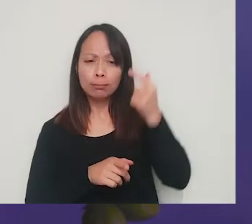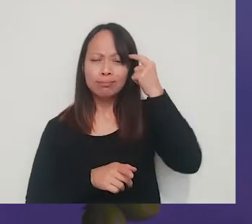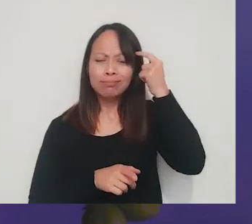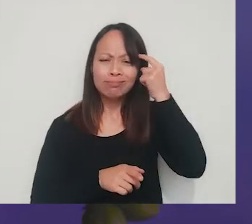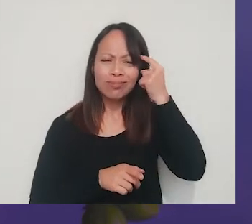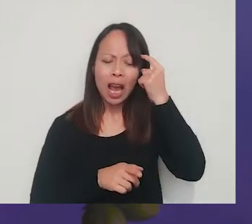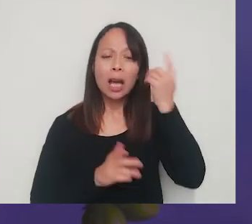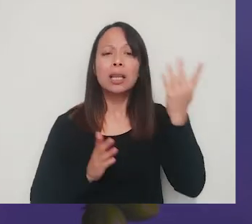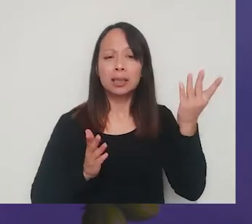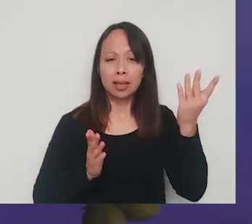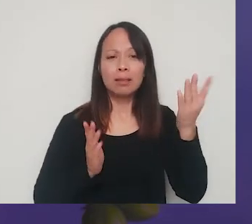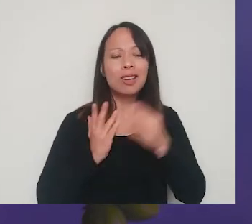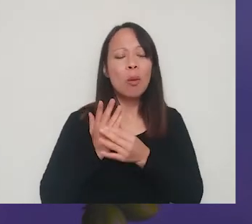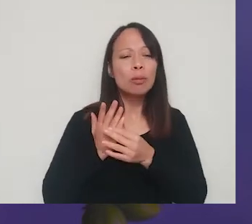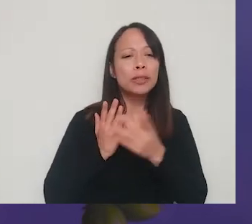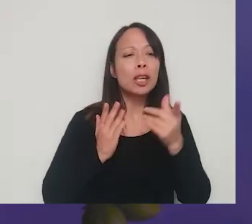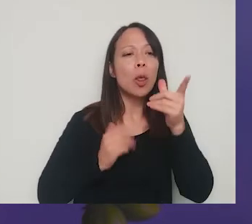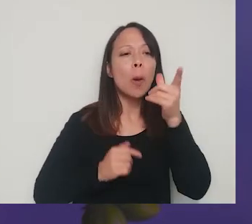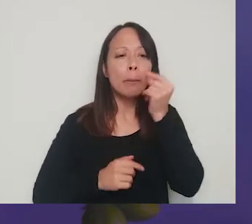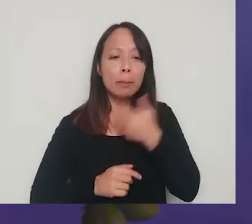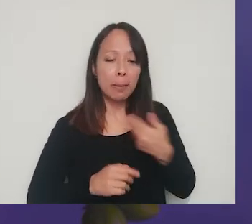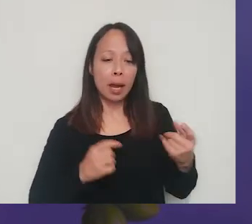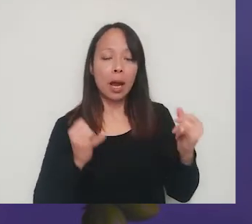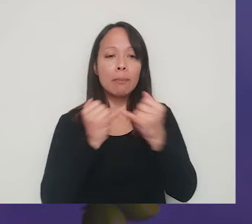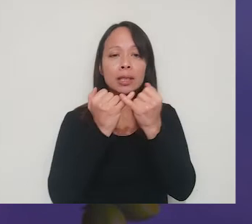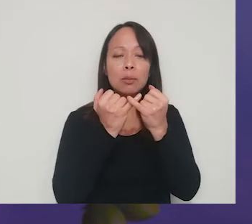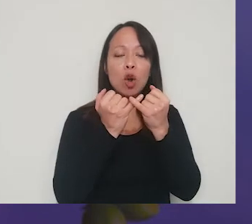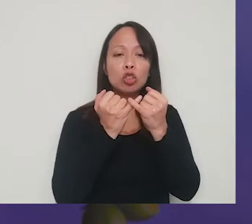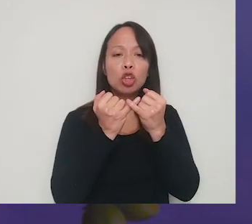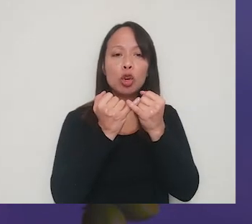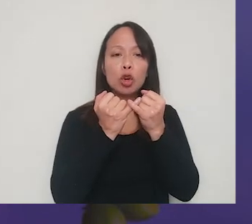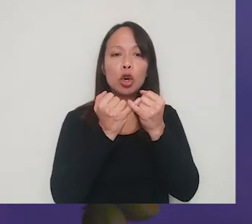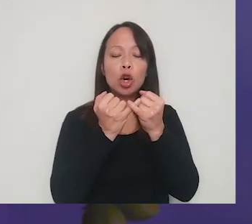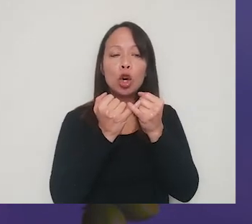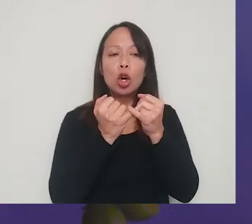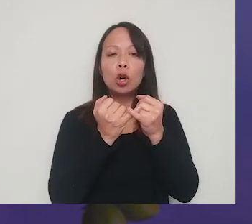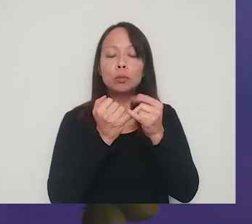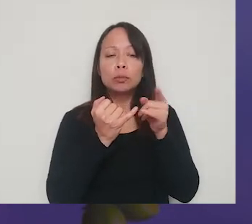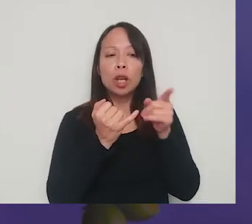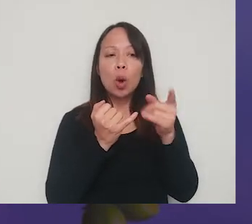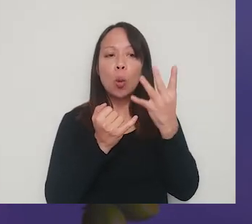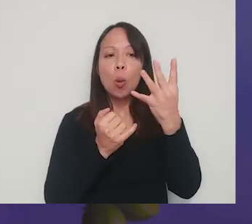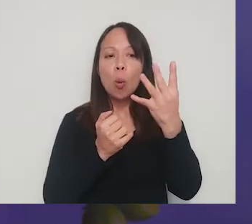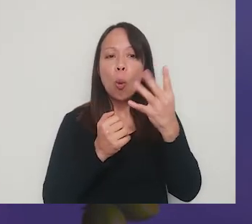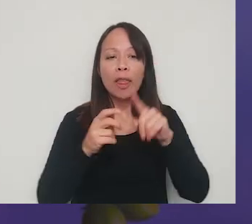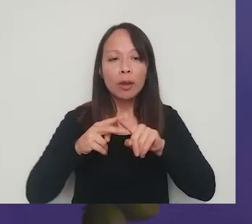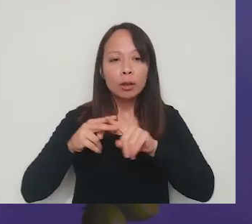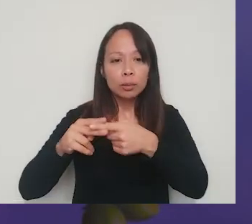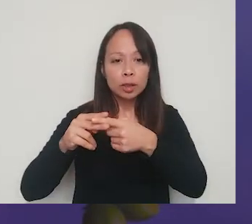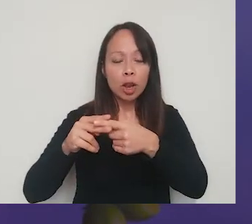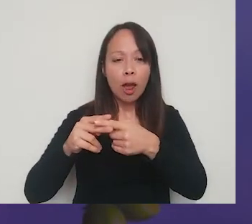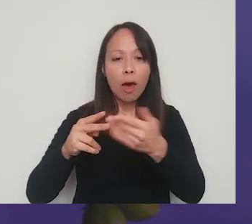una plataforma fáctica distinta en la cual los padres, un matrimonio, había ya pasado por